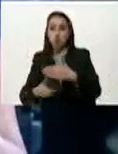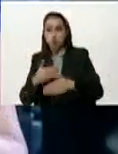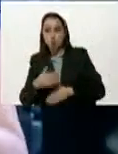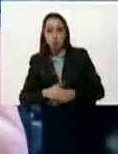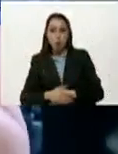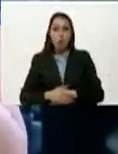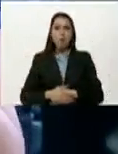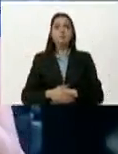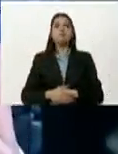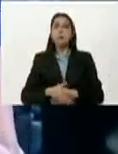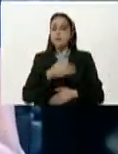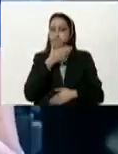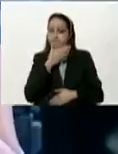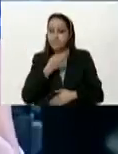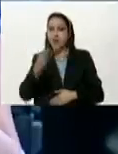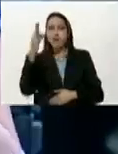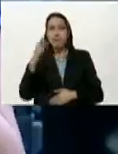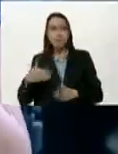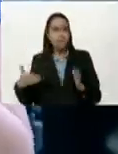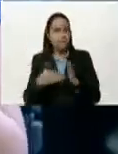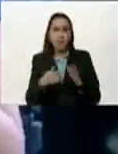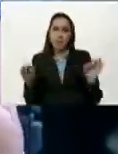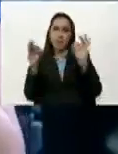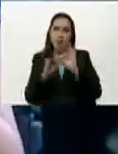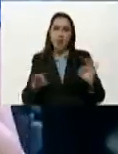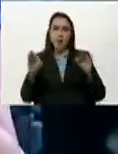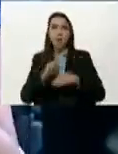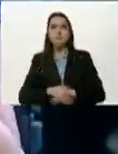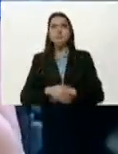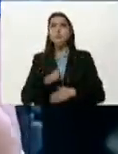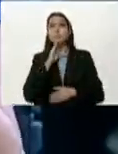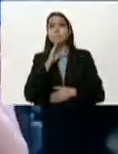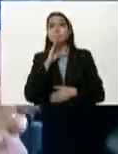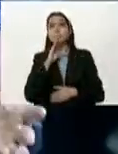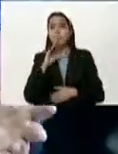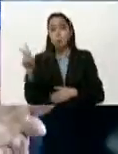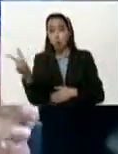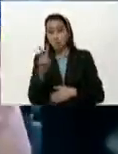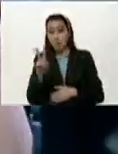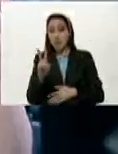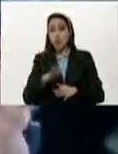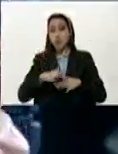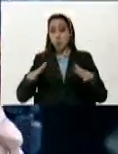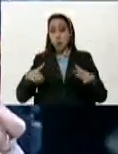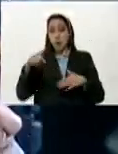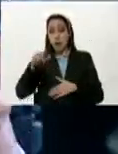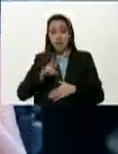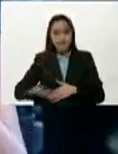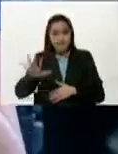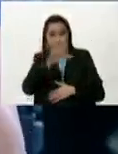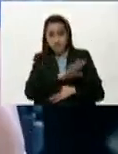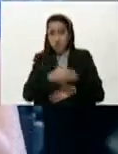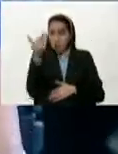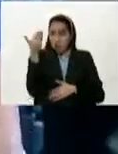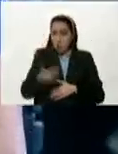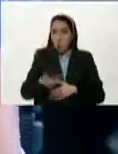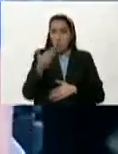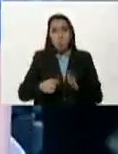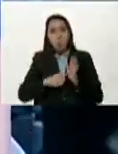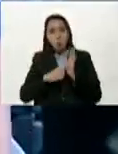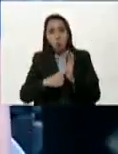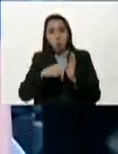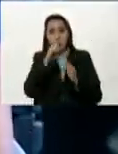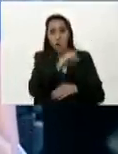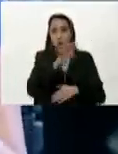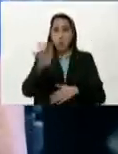dificultad sin ninguna perturbación de venezuela que es el banco más grande del país siempre lo resaltamos 14